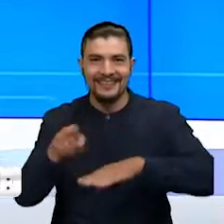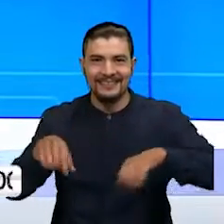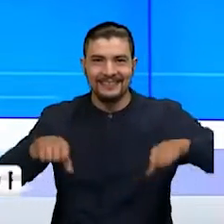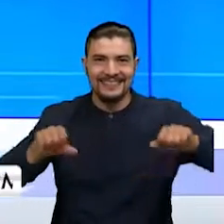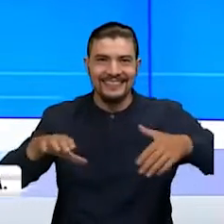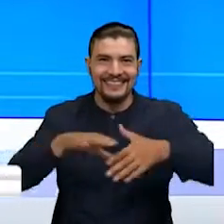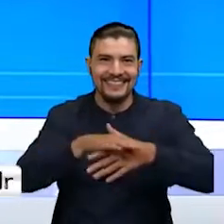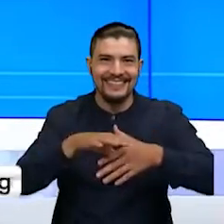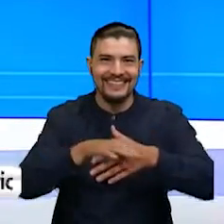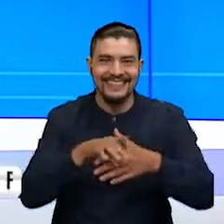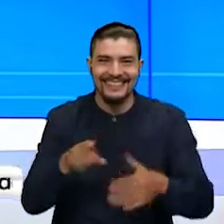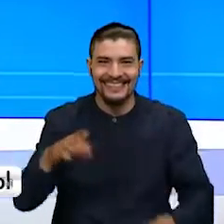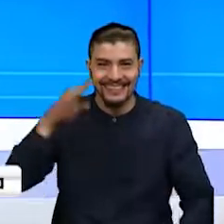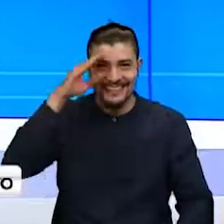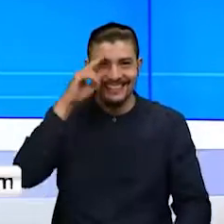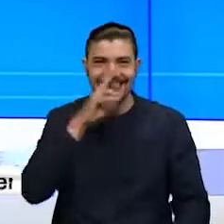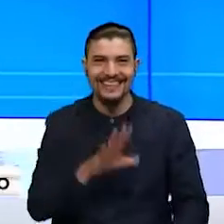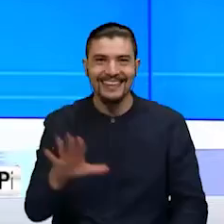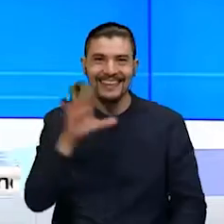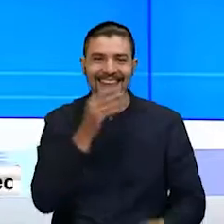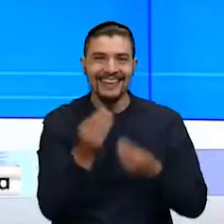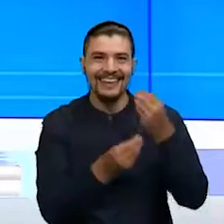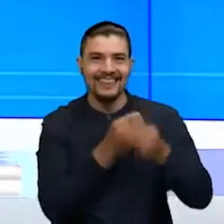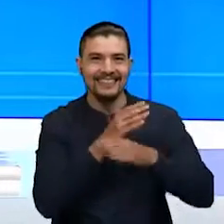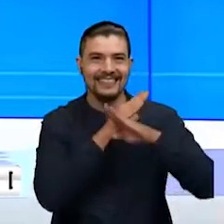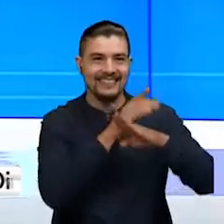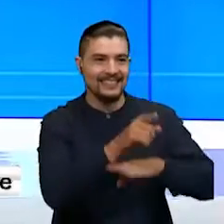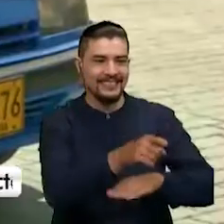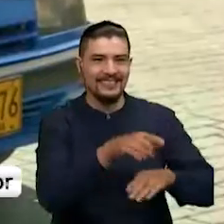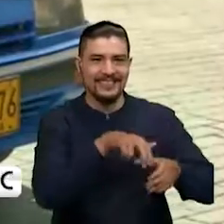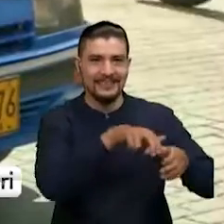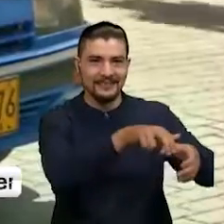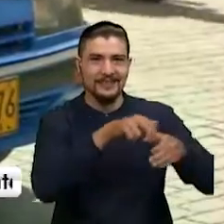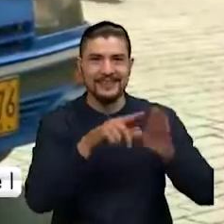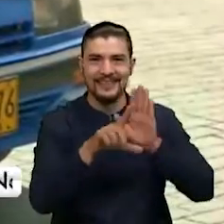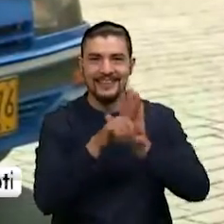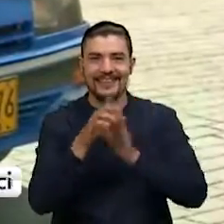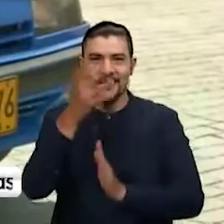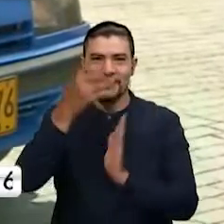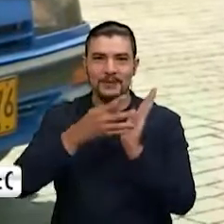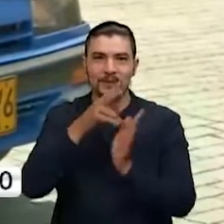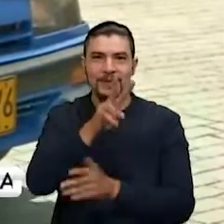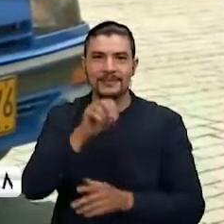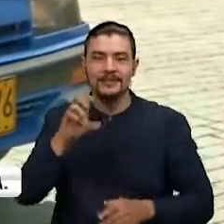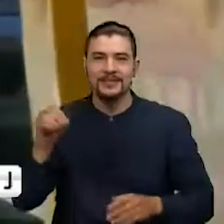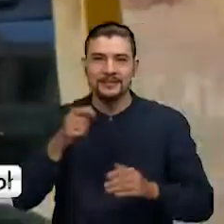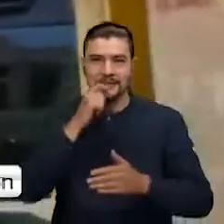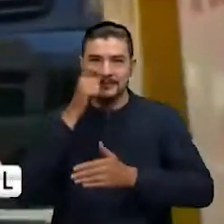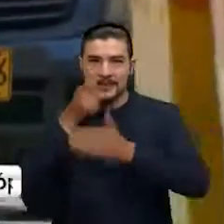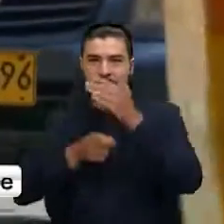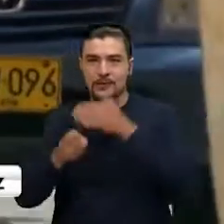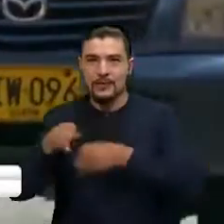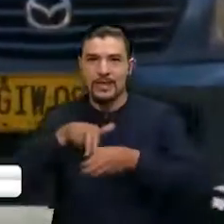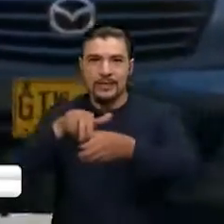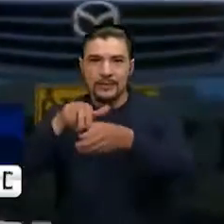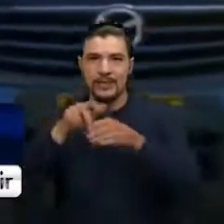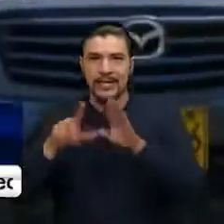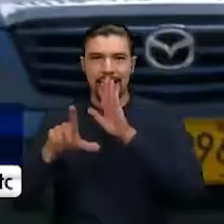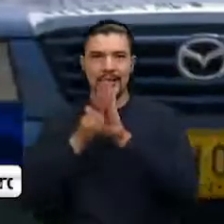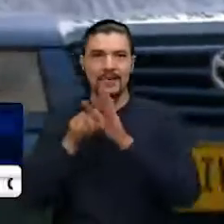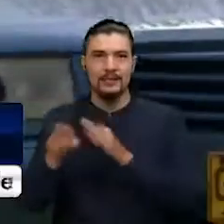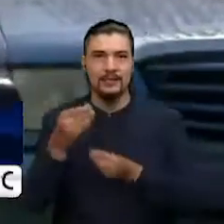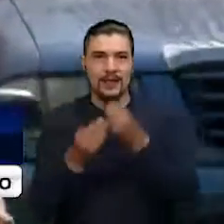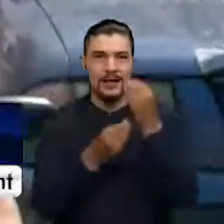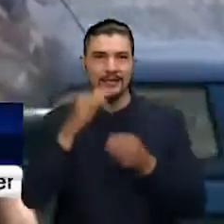la policía se realizan operativos contra este tipo de transporte 4 mil 200 componentes contra el transporte informal han impuesto a las